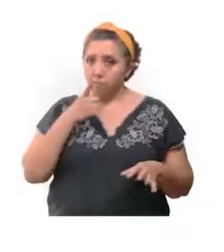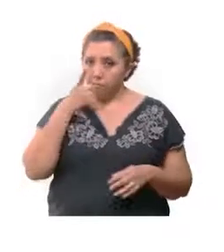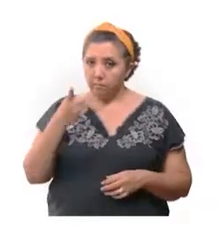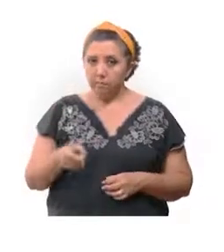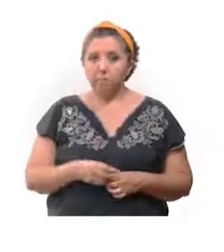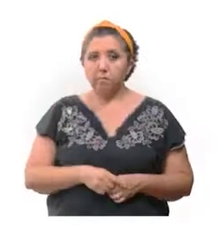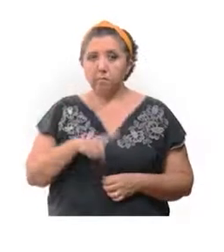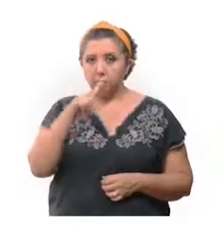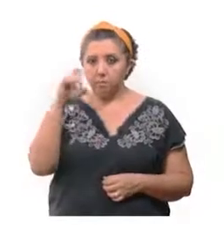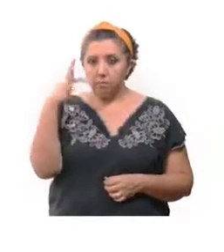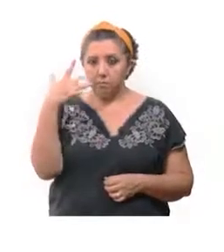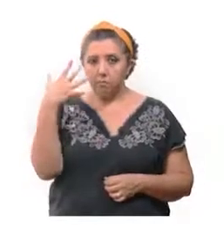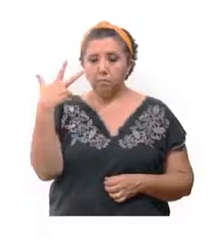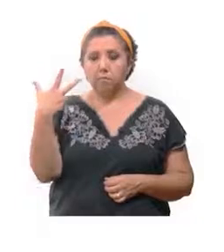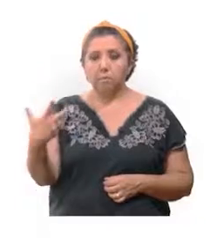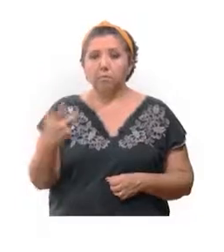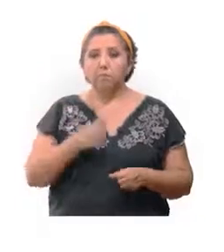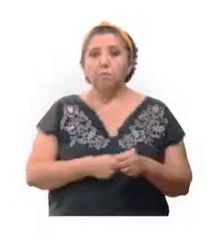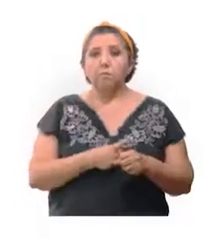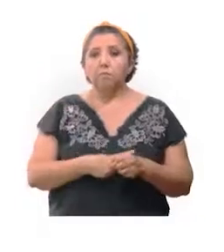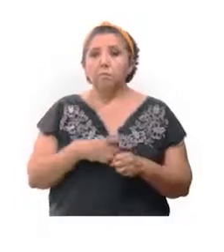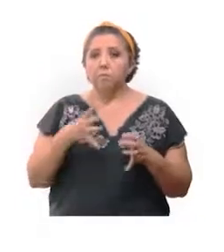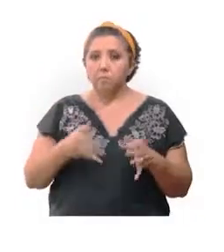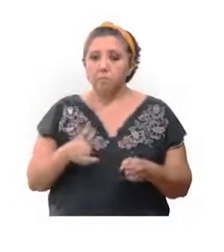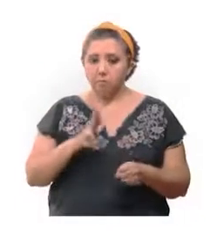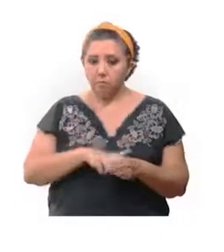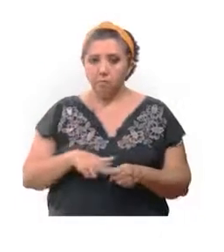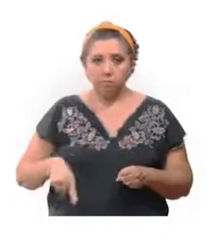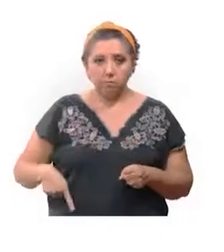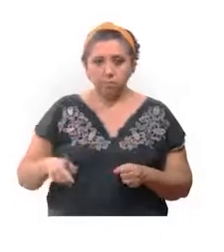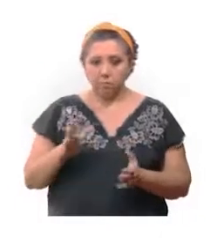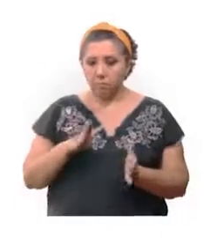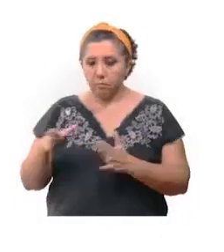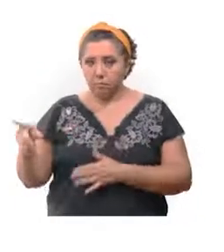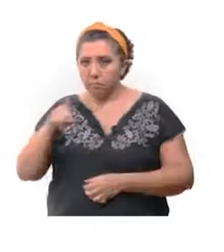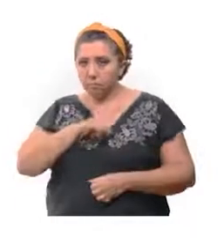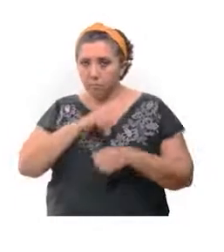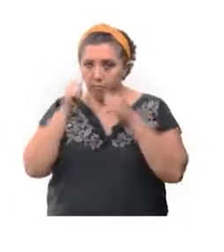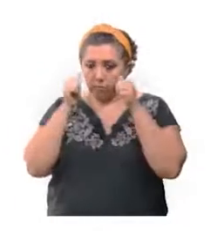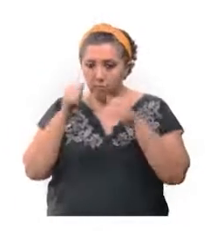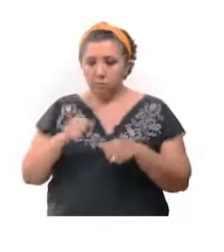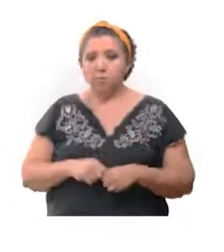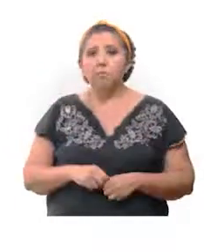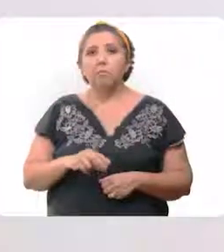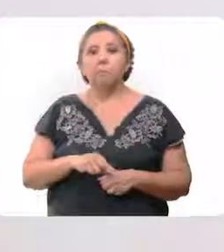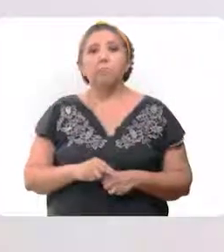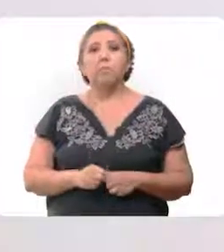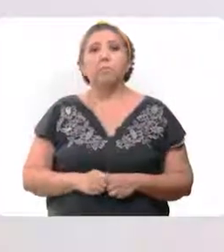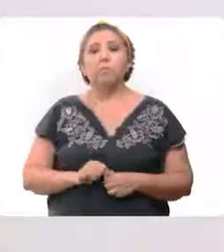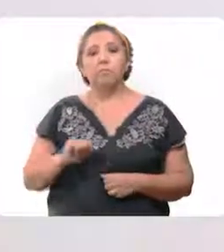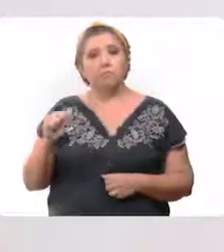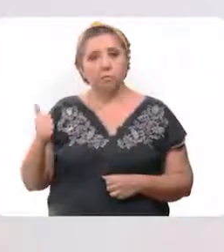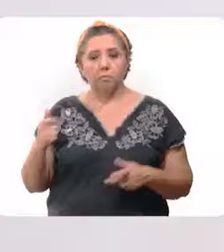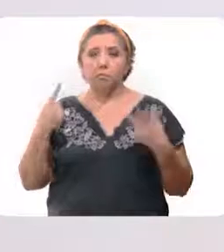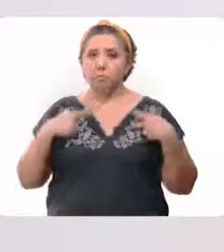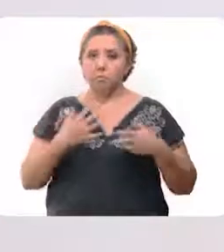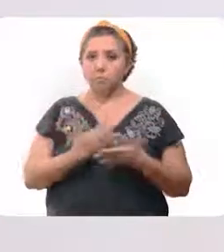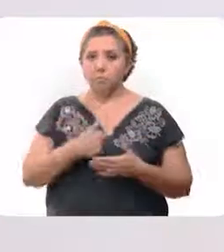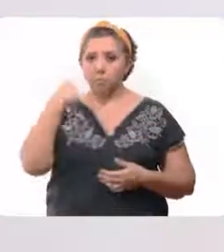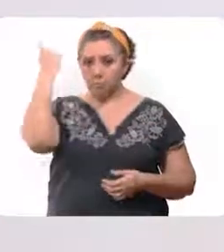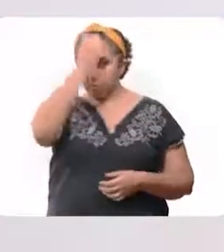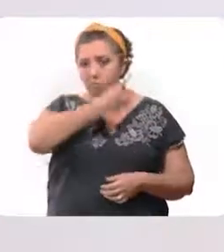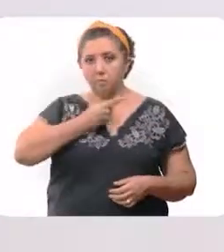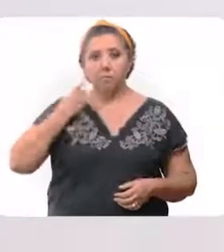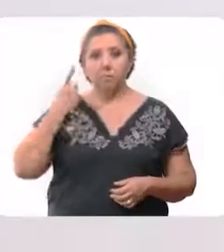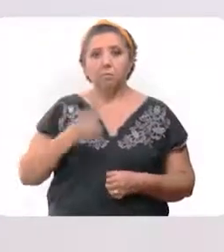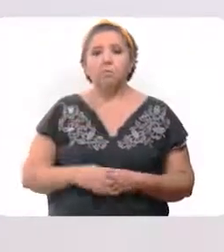se mencionó, 158 de los casos positivos están en hospitales públicos y en aislamiento total. Hay otros pacientes a la espera